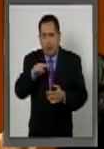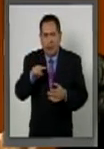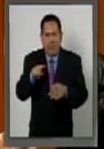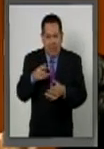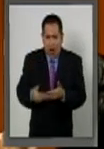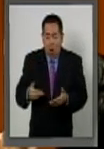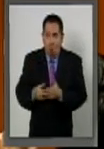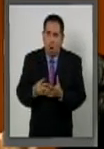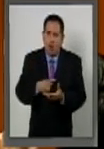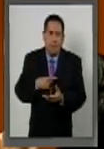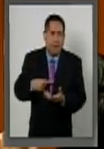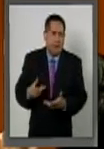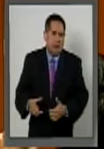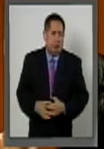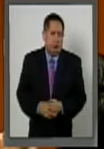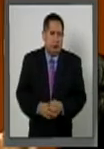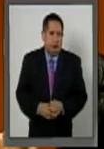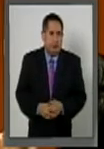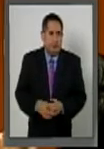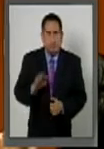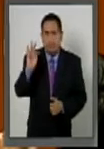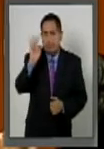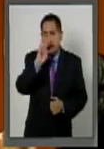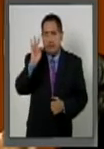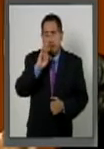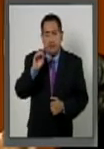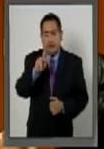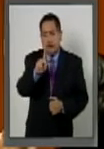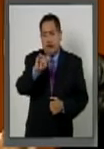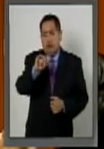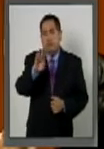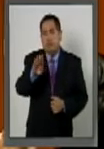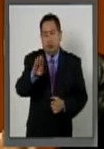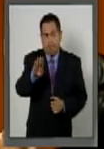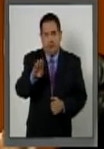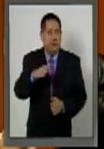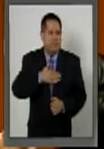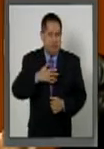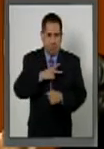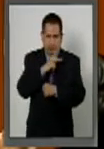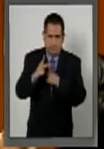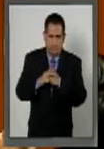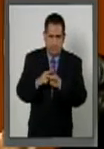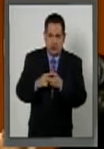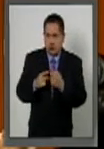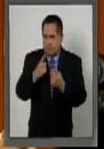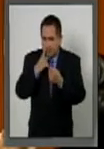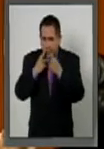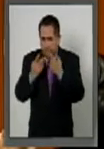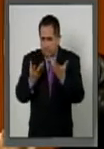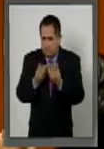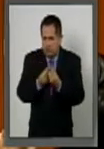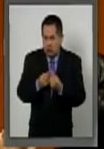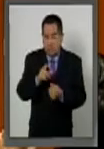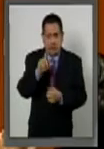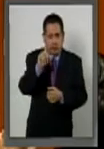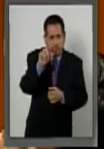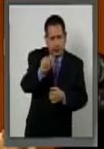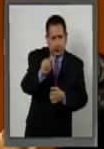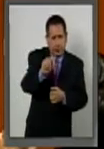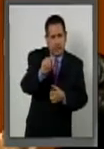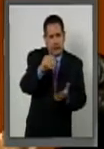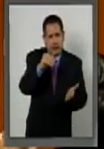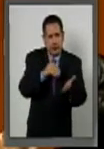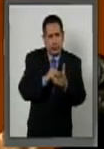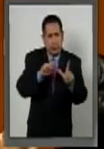día. Si tomamos en cuenta que el PIB de nuestro país asciende a